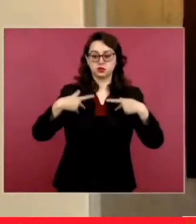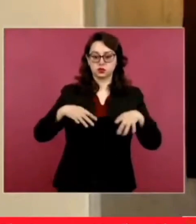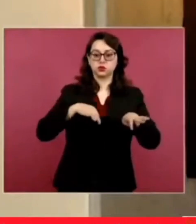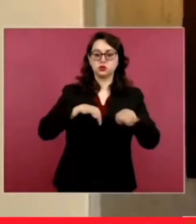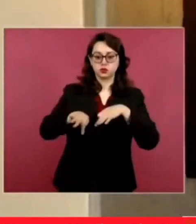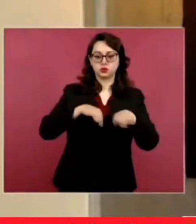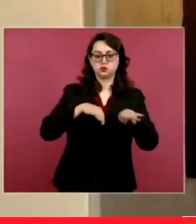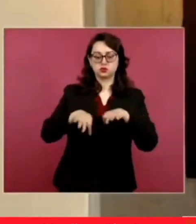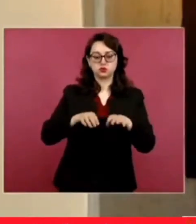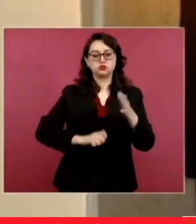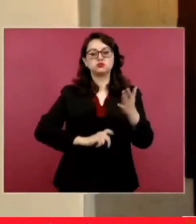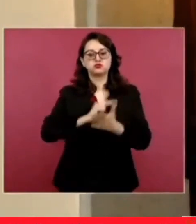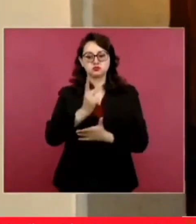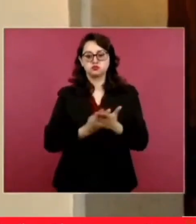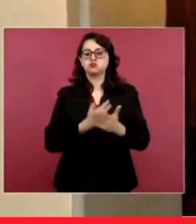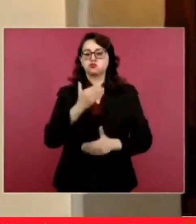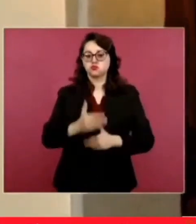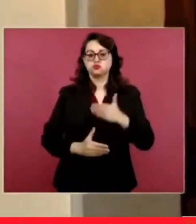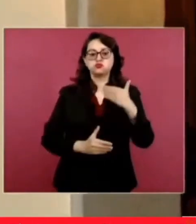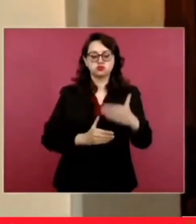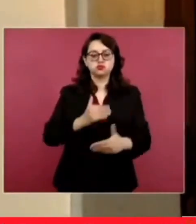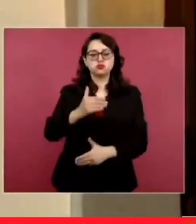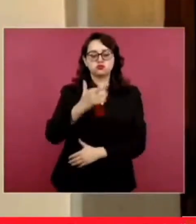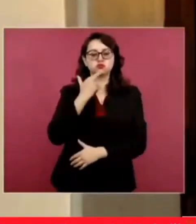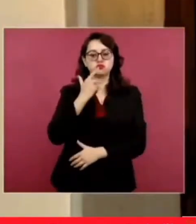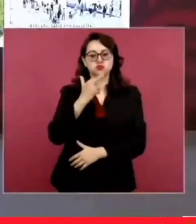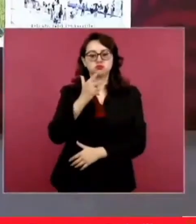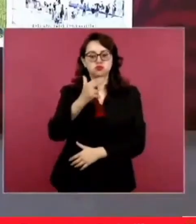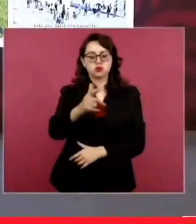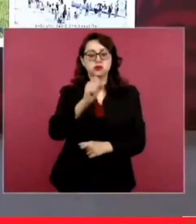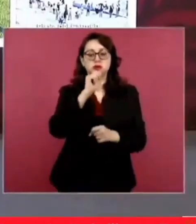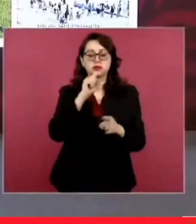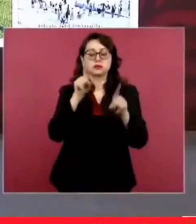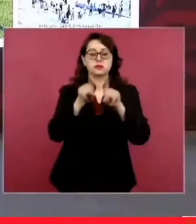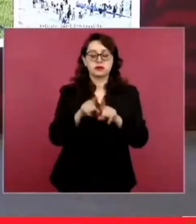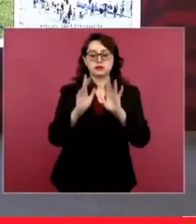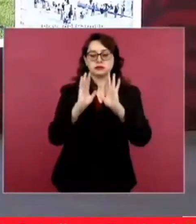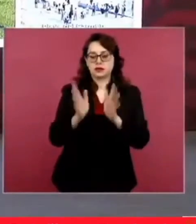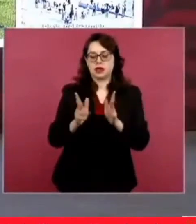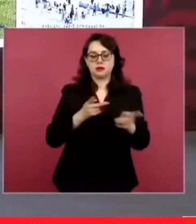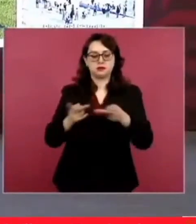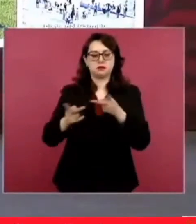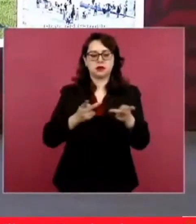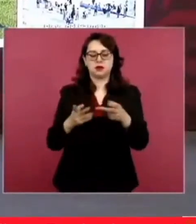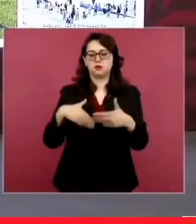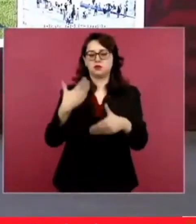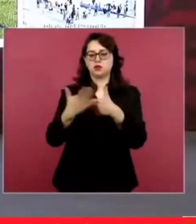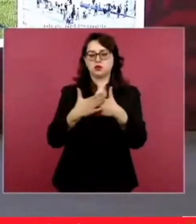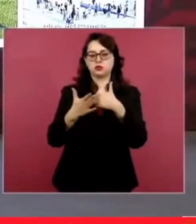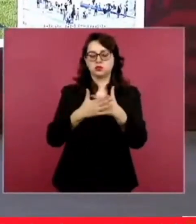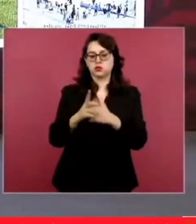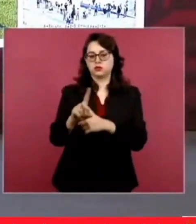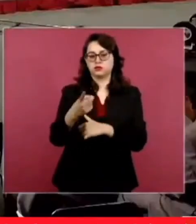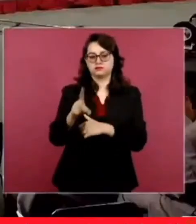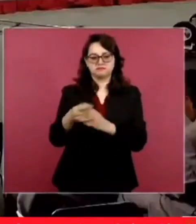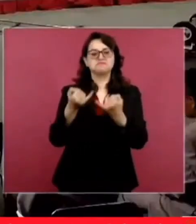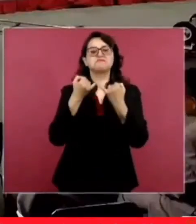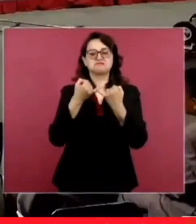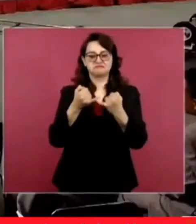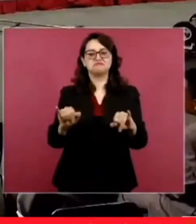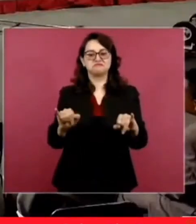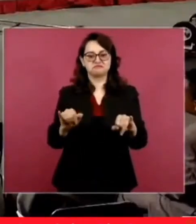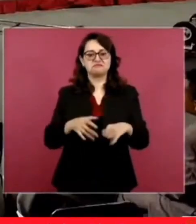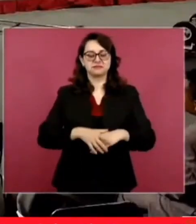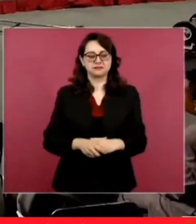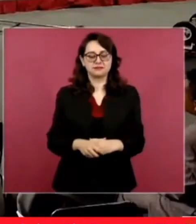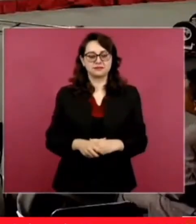conforme a lo planeado y se está planeando ya la inauguración en diciembre del 2023 y podemos tener